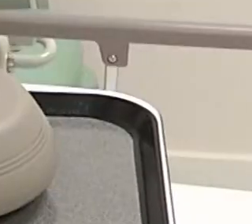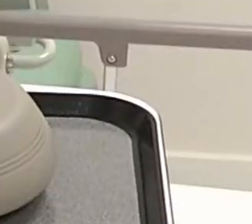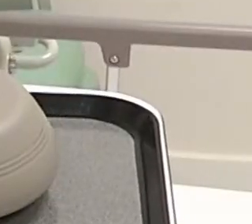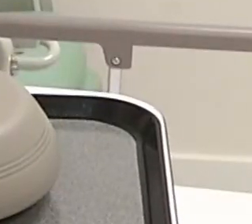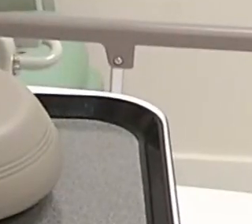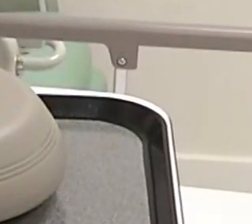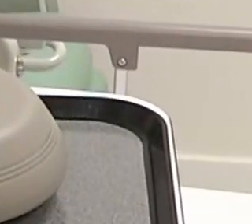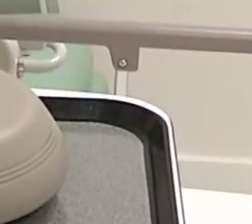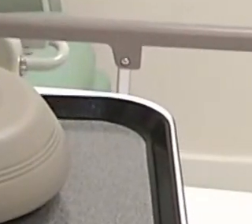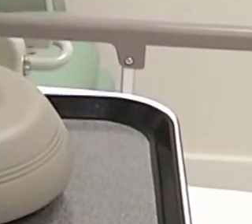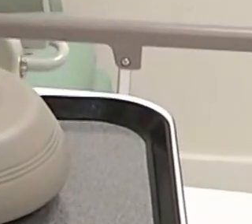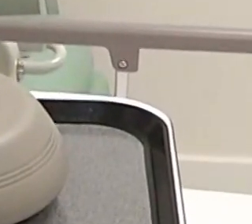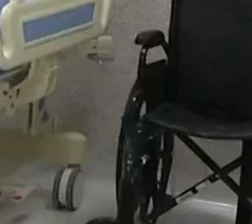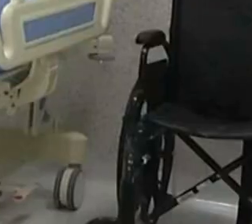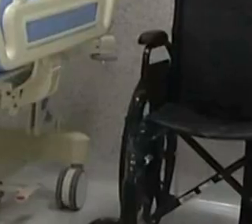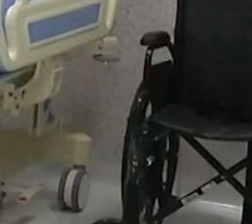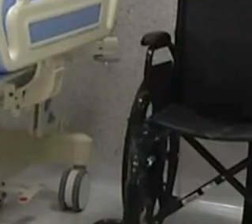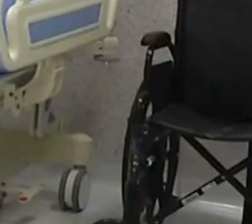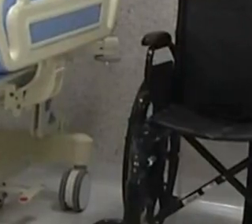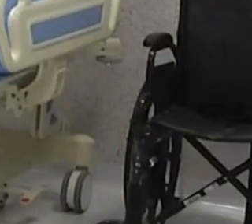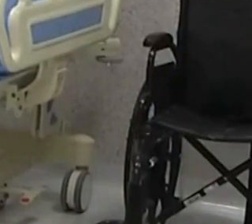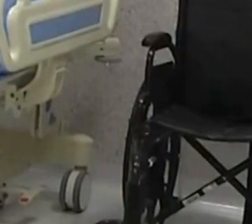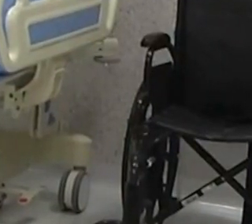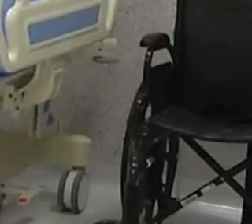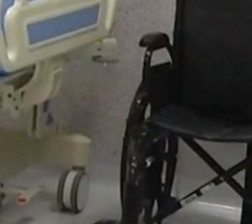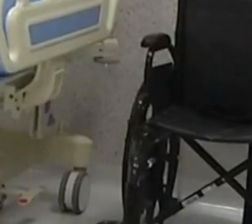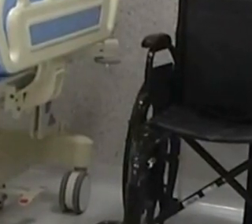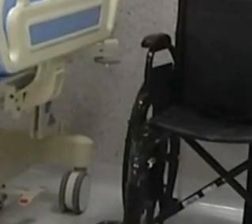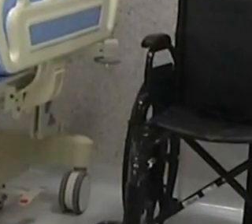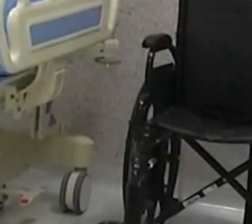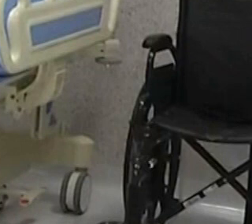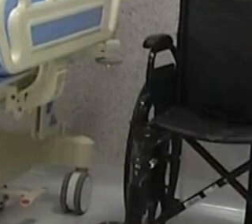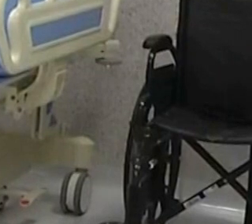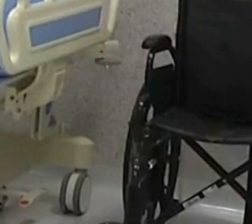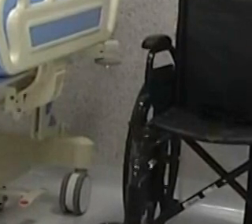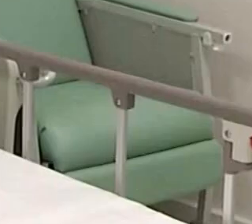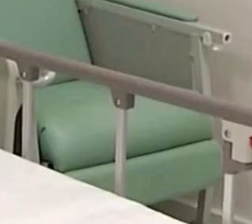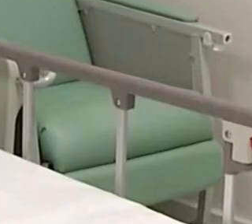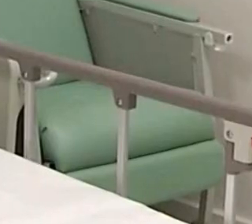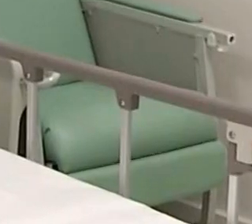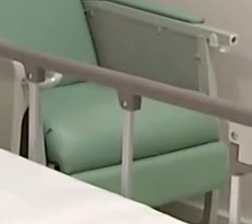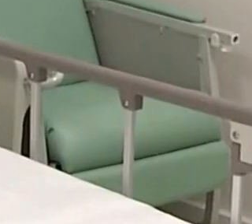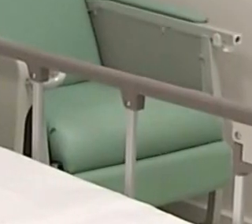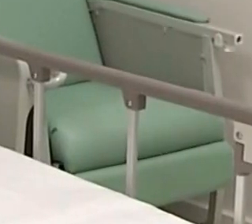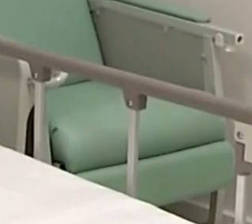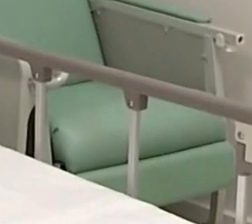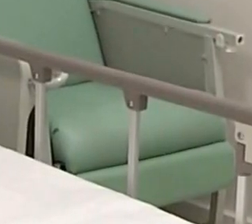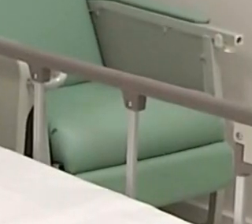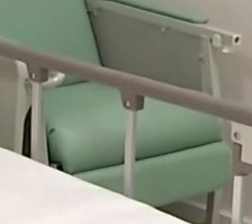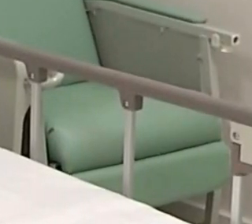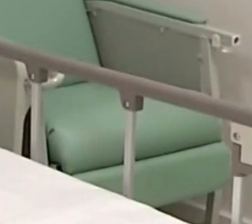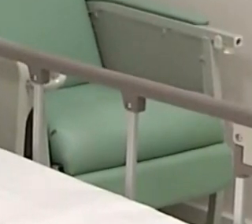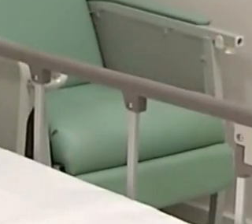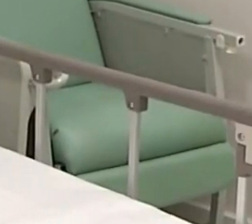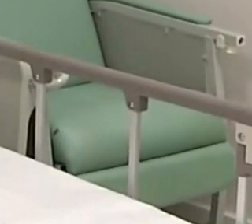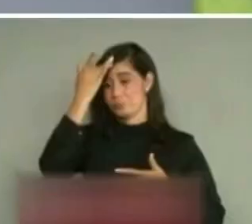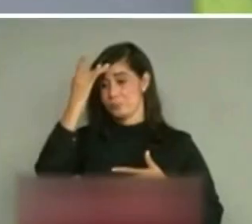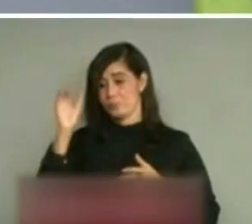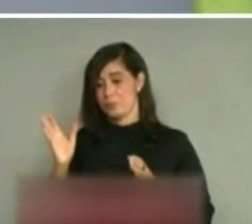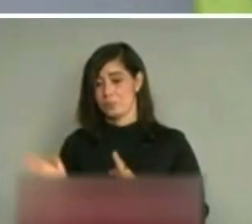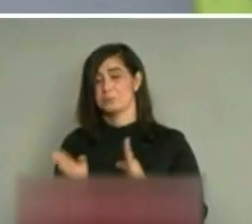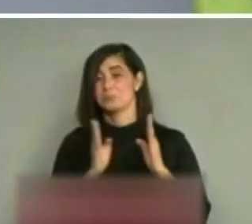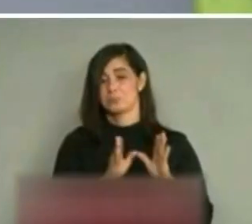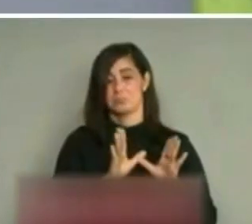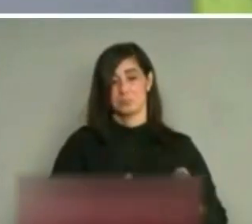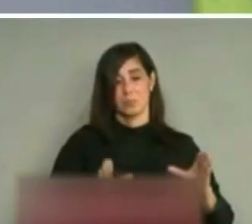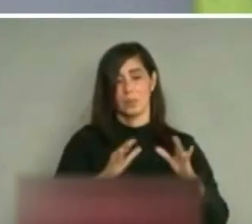las personas que se encuentran en condición crítica por el virus, previamente ingresadas en unidades de cuidados intensivos. Okay.